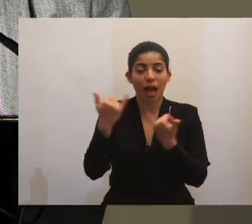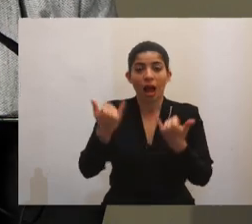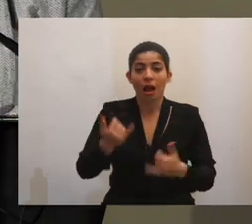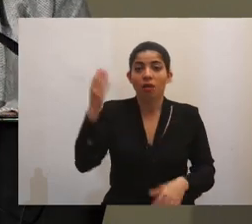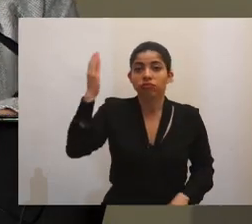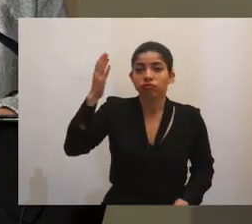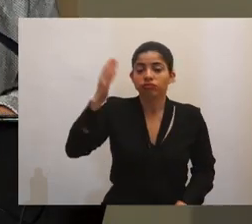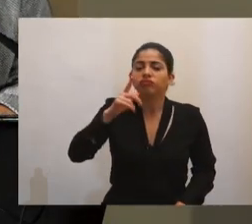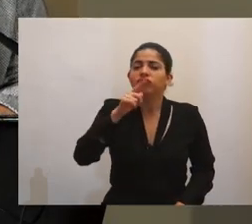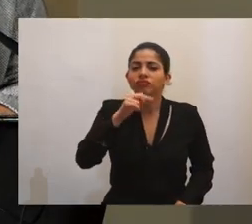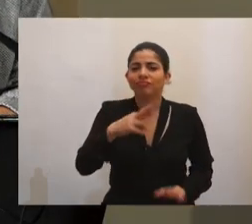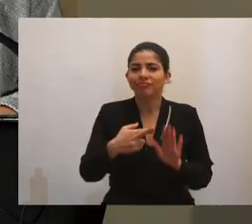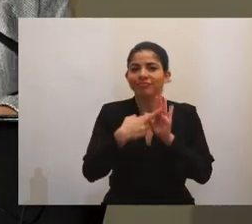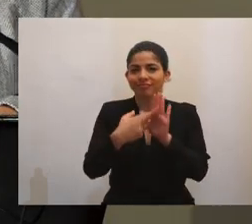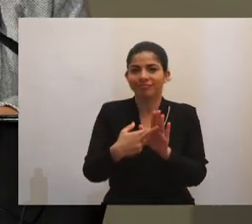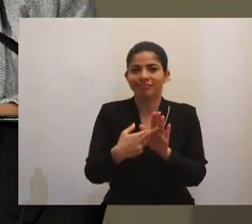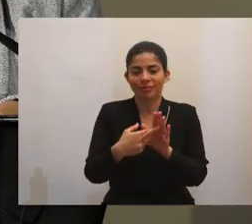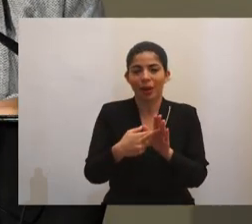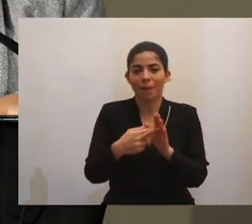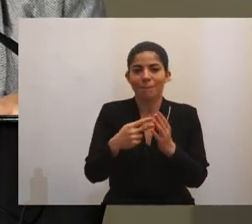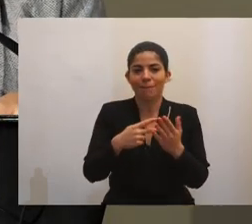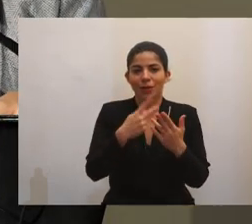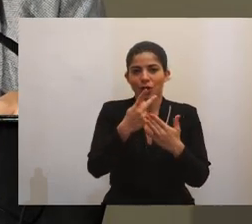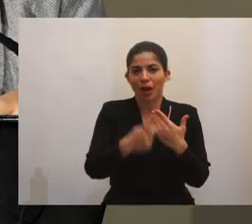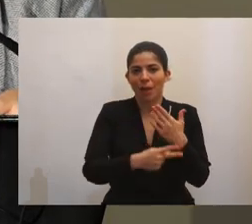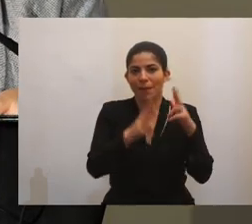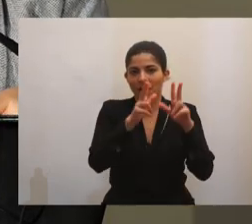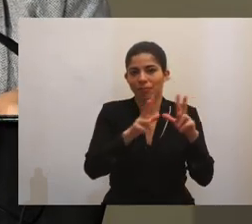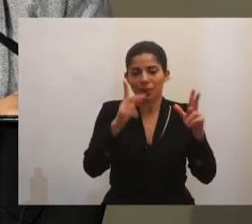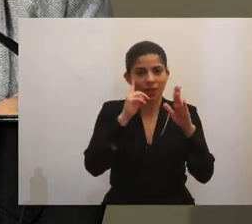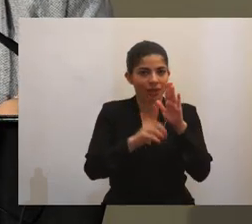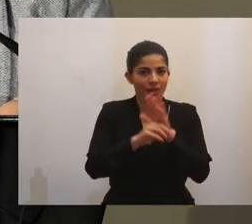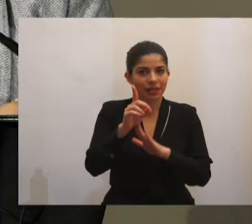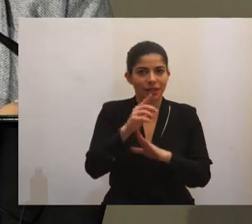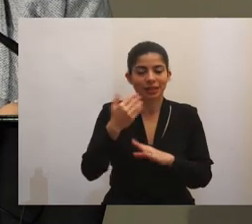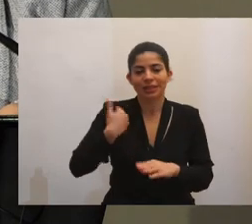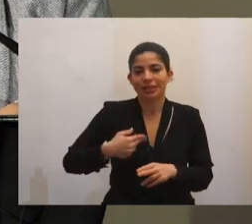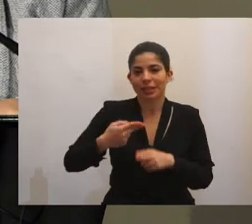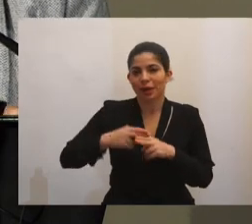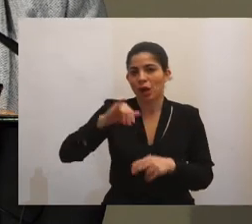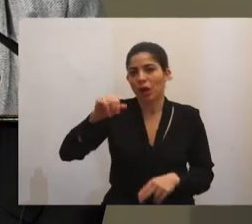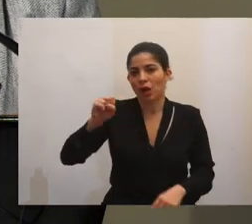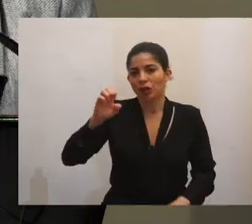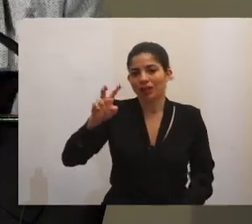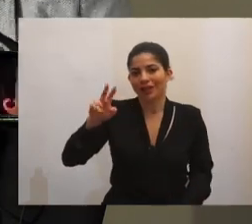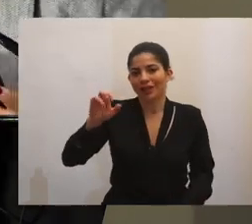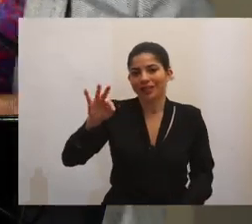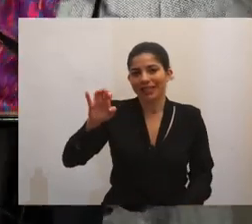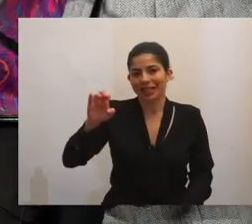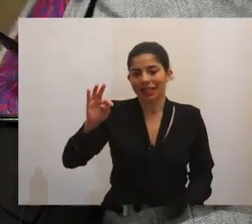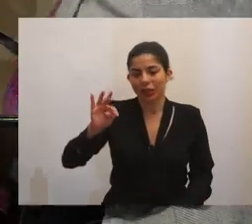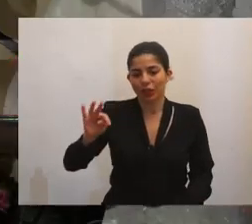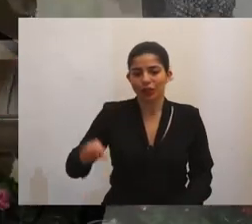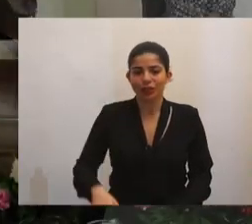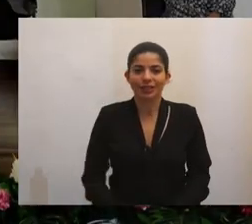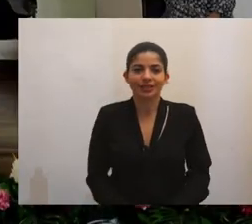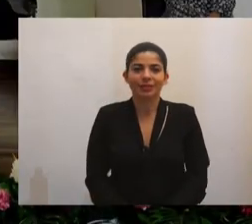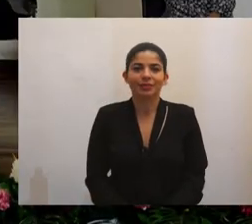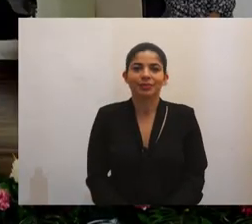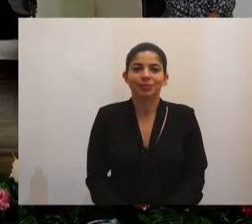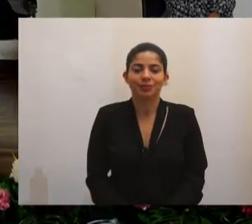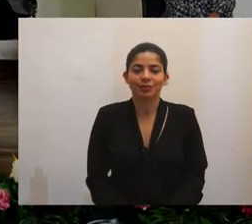Escucharemos al representante residente del Programa de Naciones Unidas para el Desarrollo, el señor José Vicente Troya.